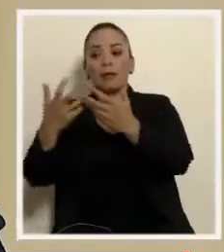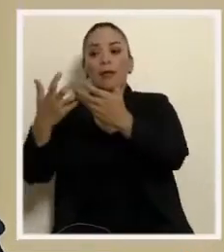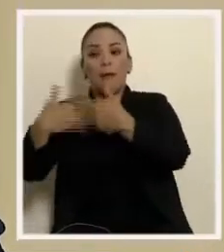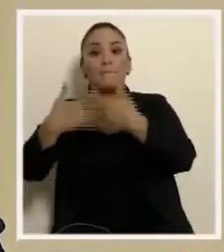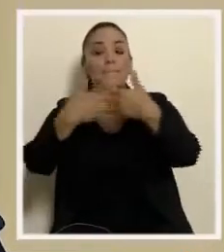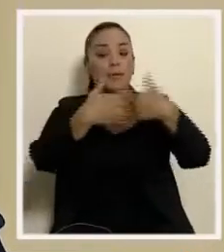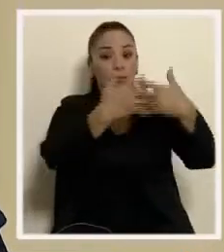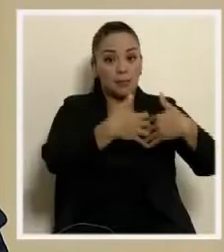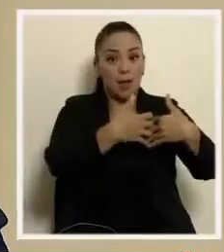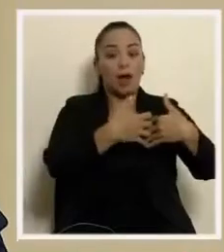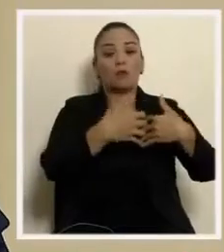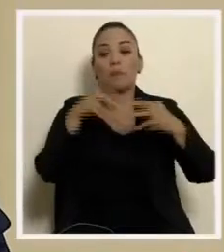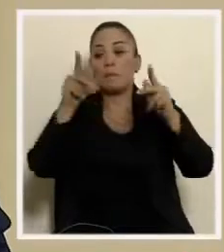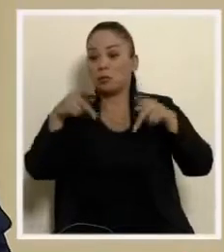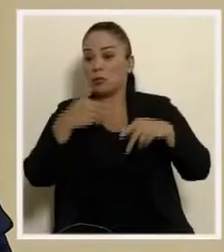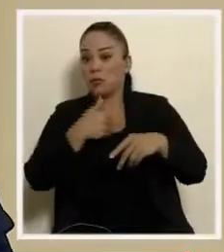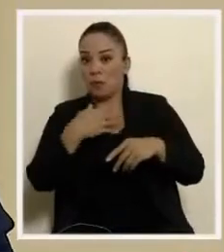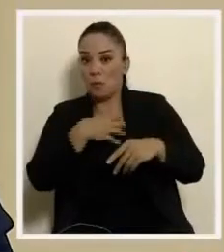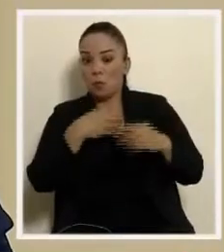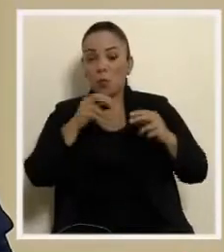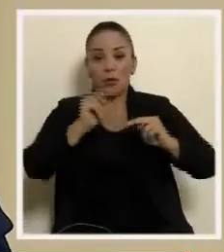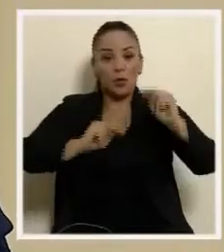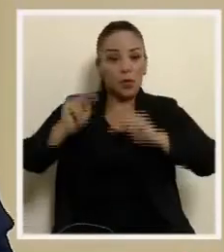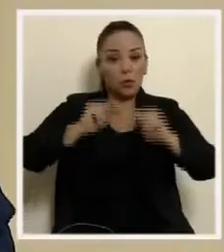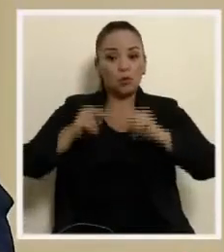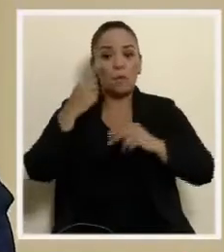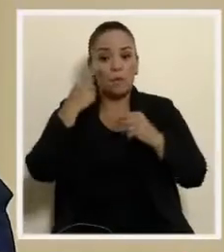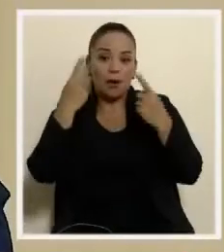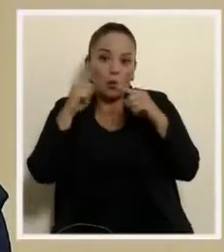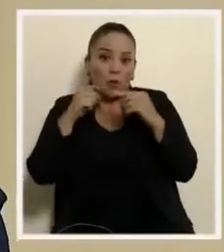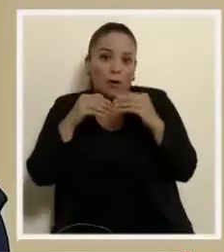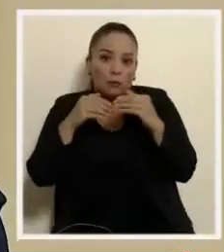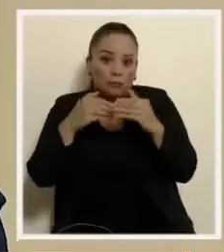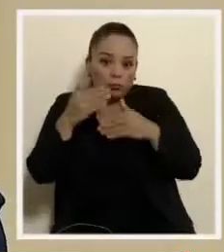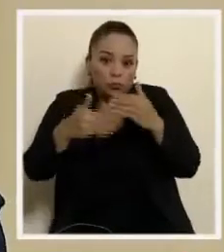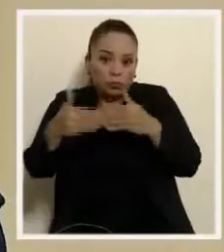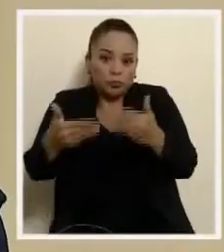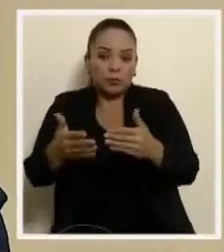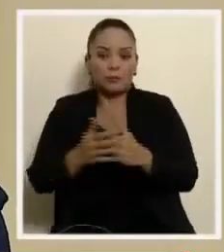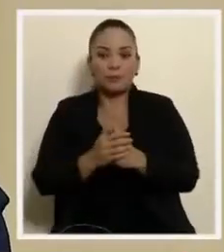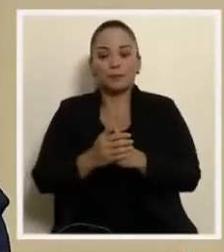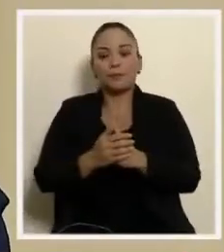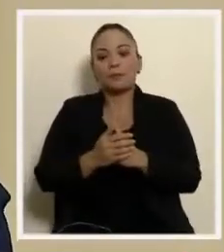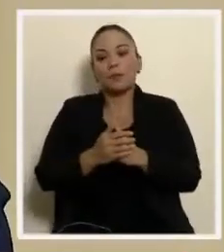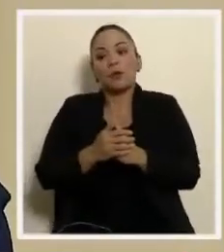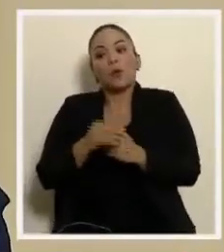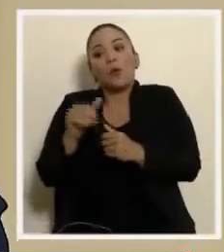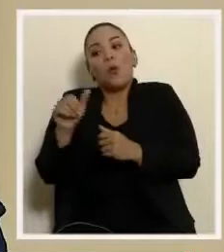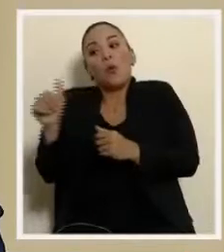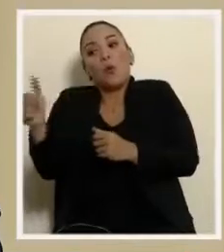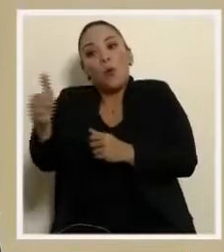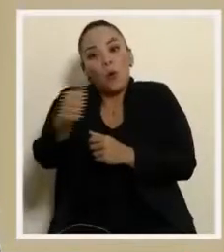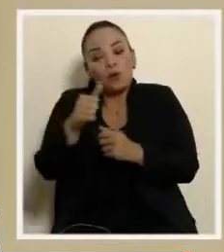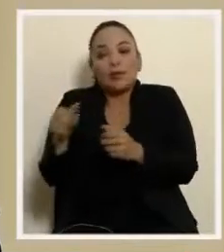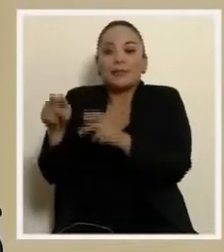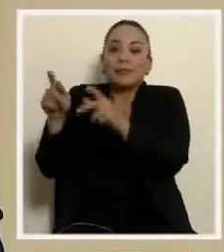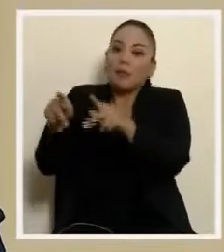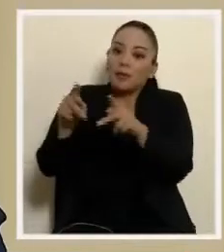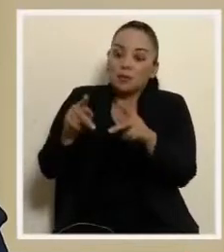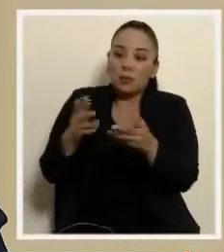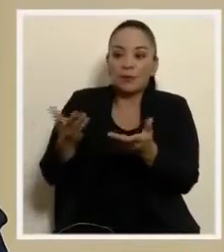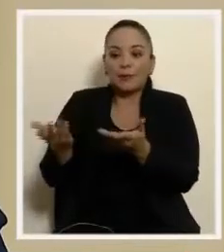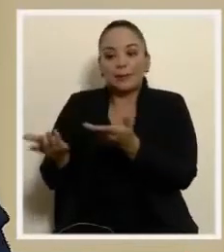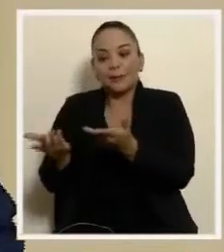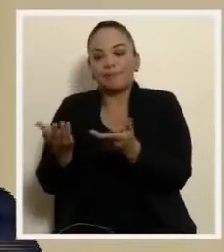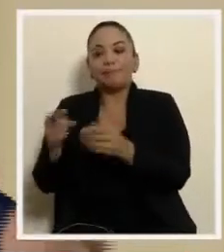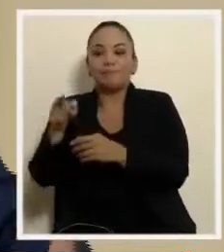empresarios, de comerciantes, para llevar adelante esto. Hay otra parte de ellos que posiblemente son